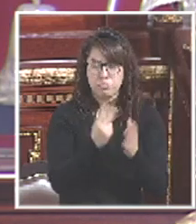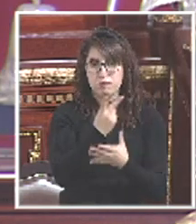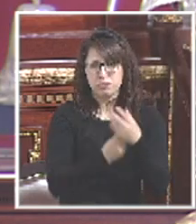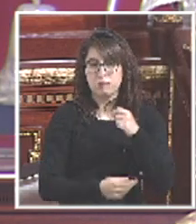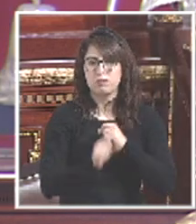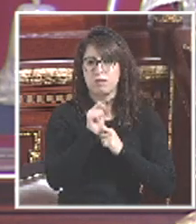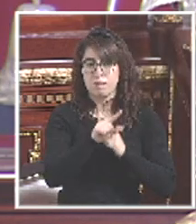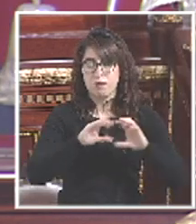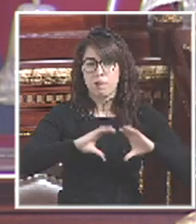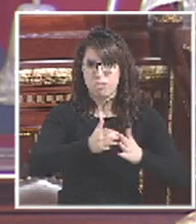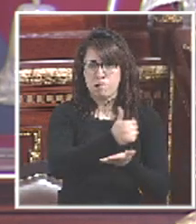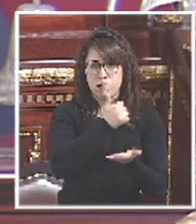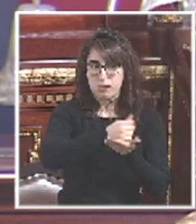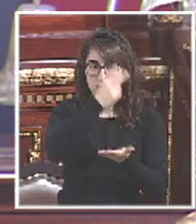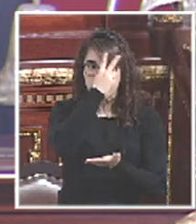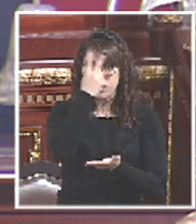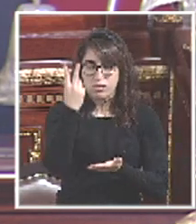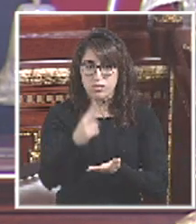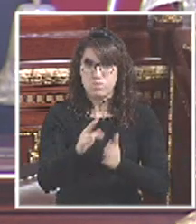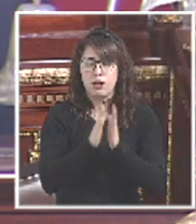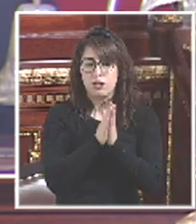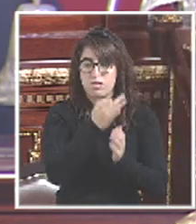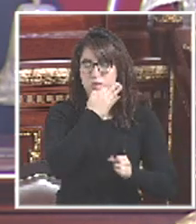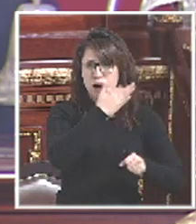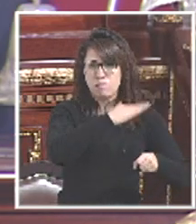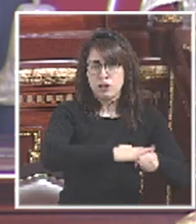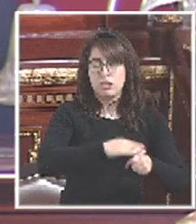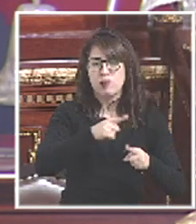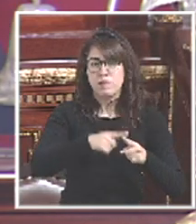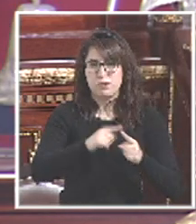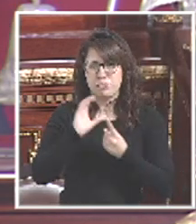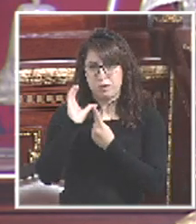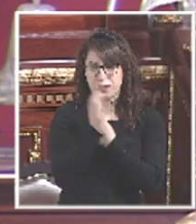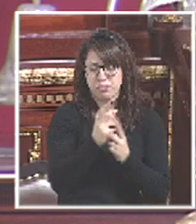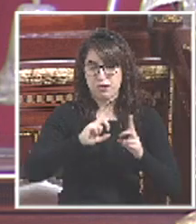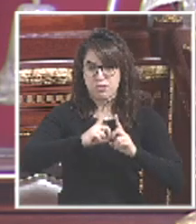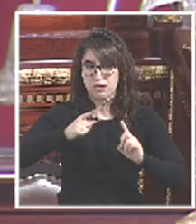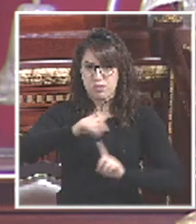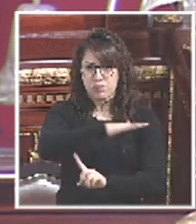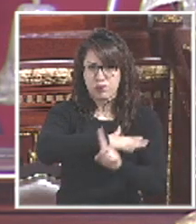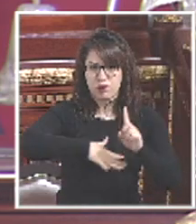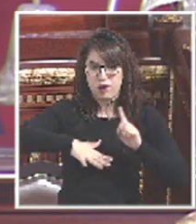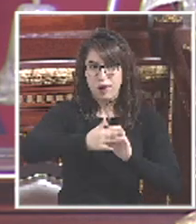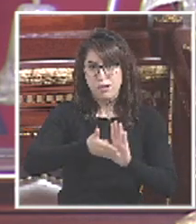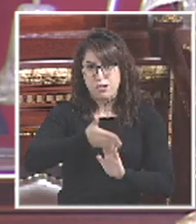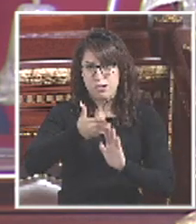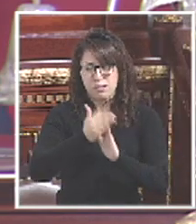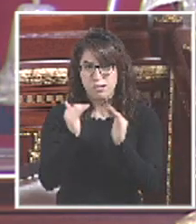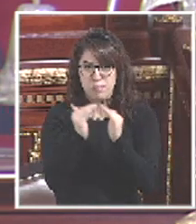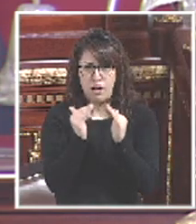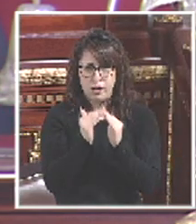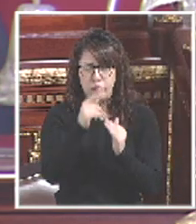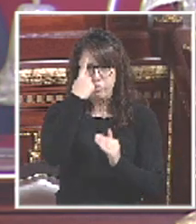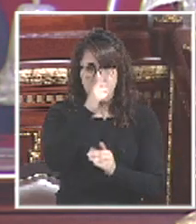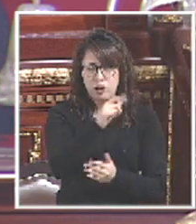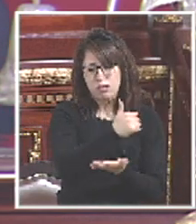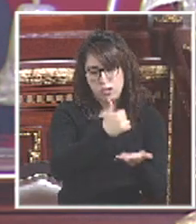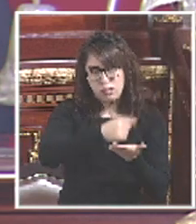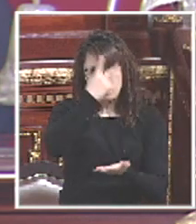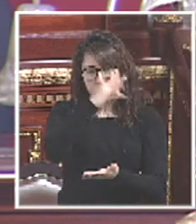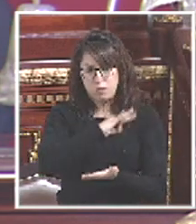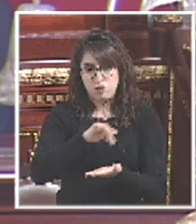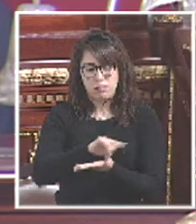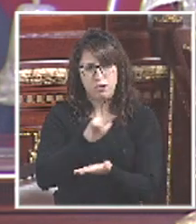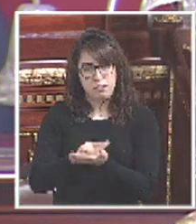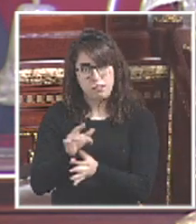del Congreso de la Ciudad de México. Remítase a la Comisión de Desarrollo, Infraestructura Urbana y Vivienda para los efectos a que haya